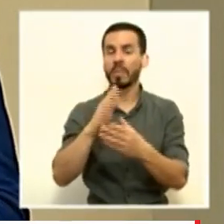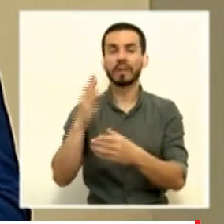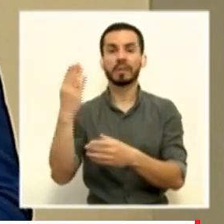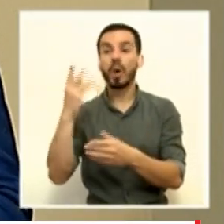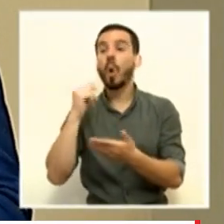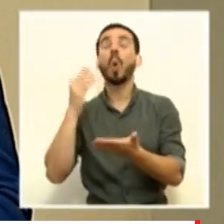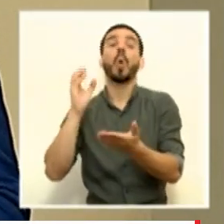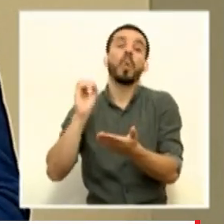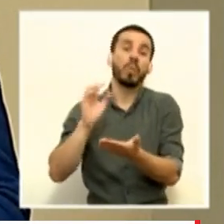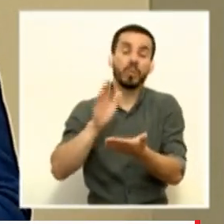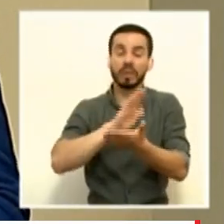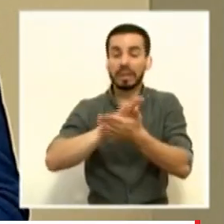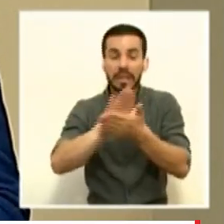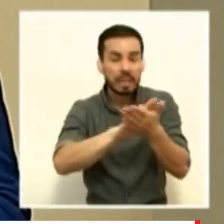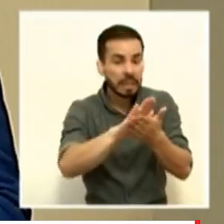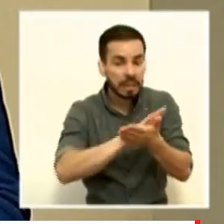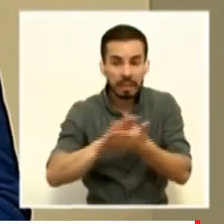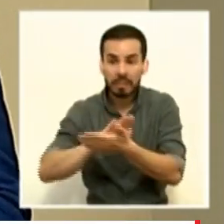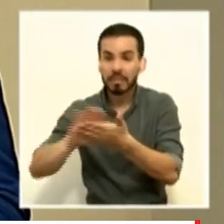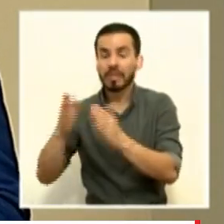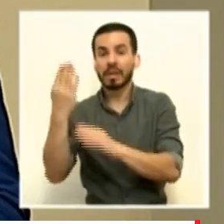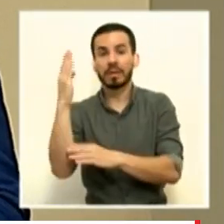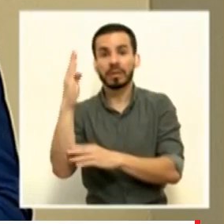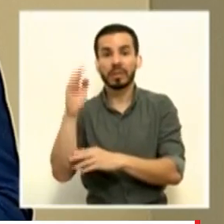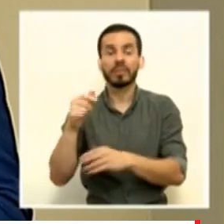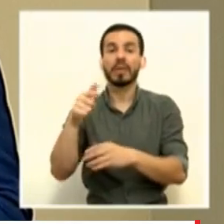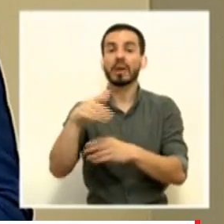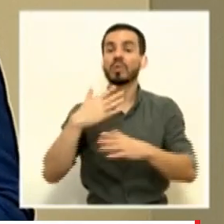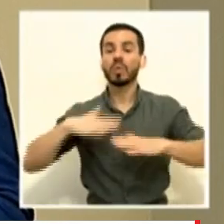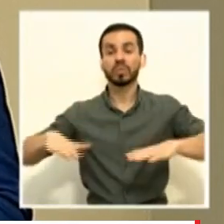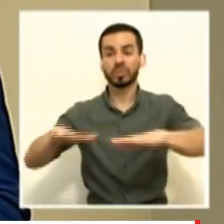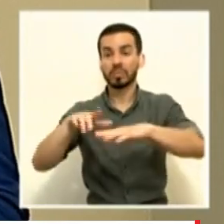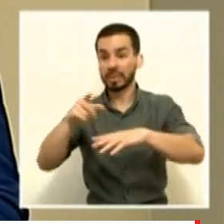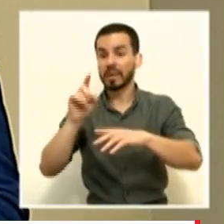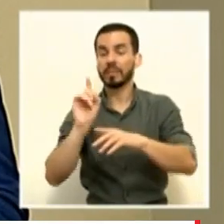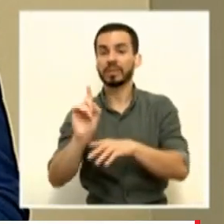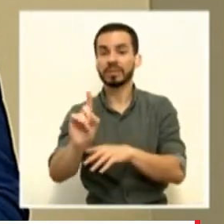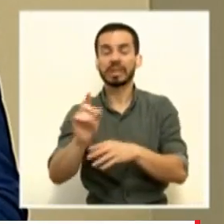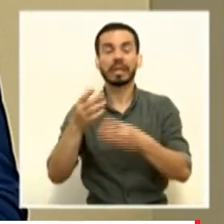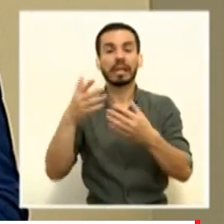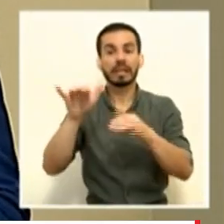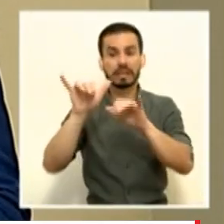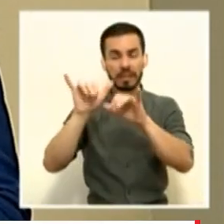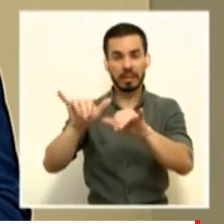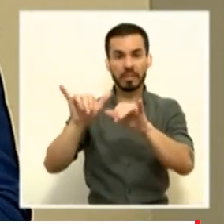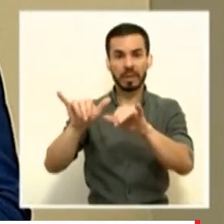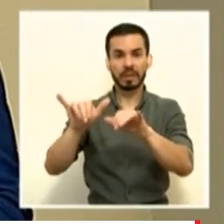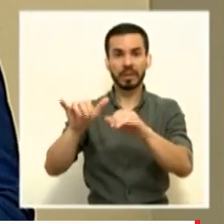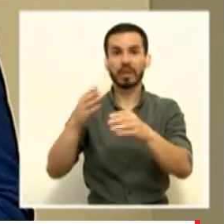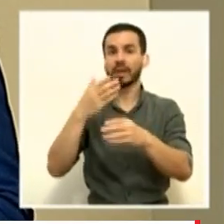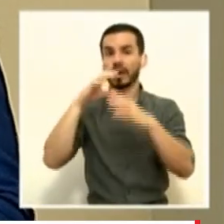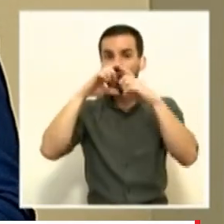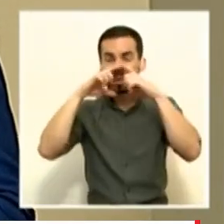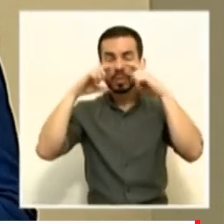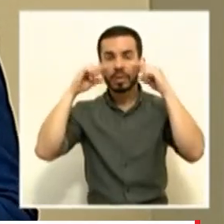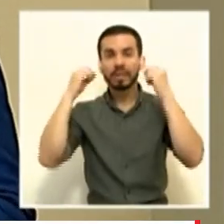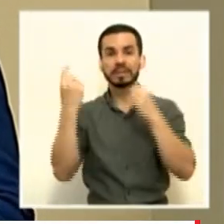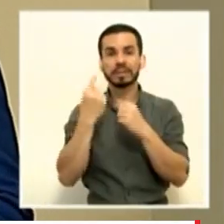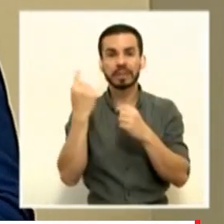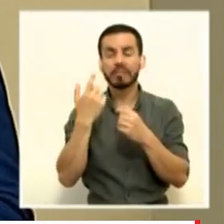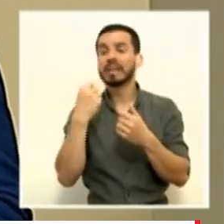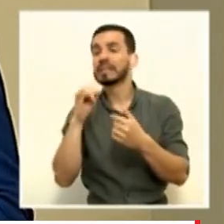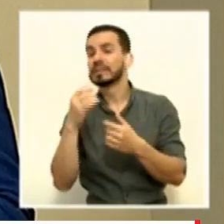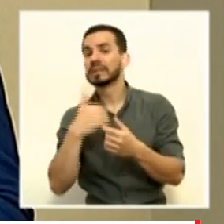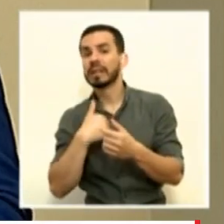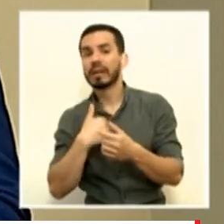estar desinfectando el baño o la superficie donde esa persona tuvo que salir, que se mantenga la persona con el cubrebocas. Igualmente, si tiene que